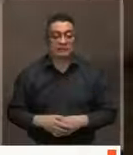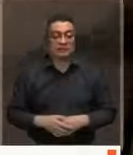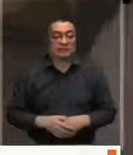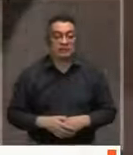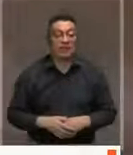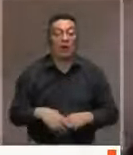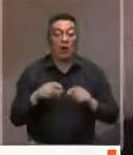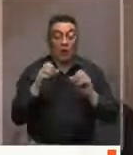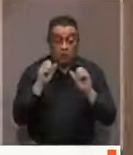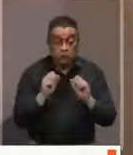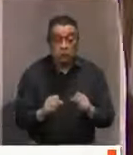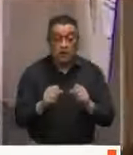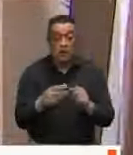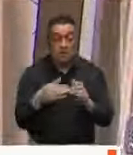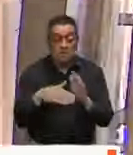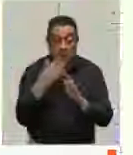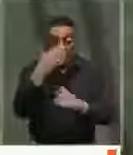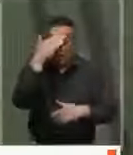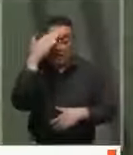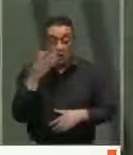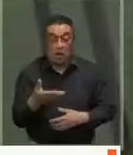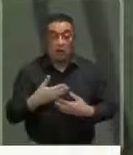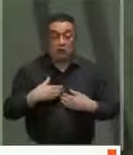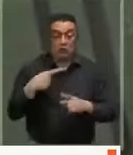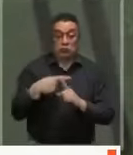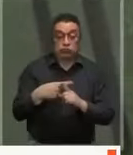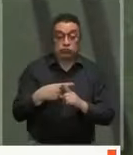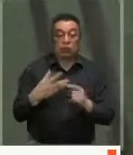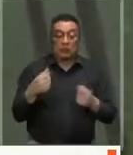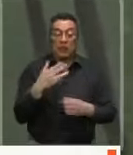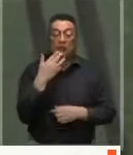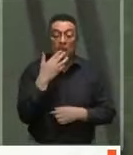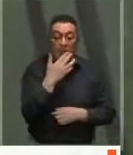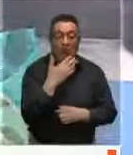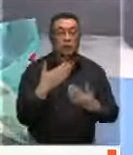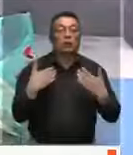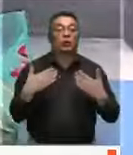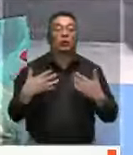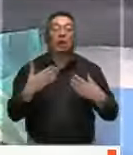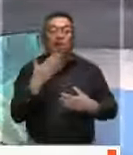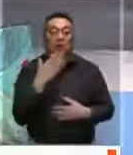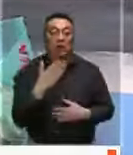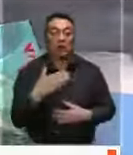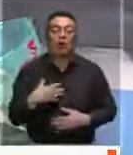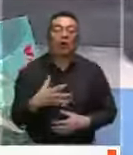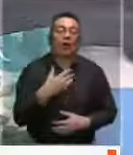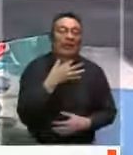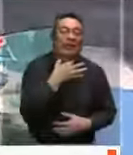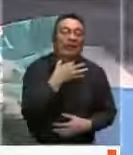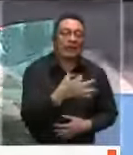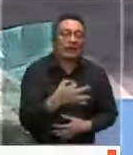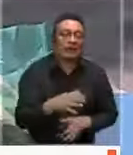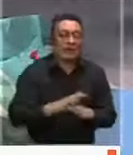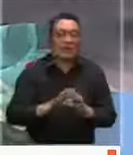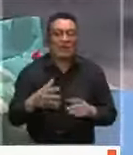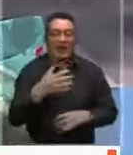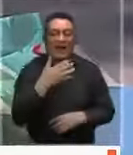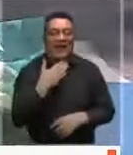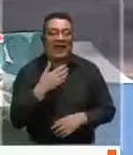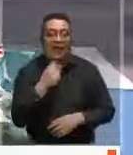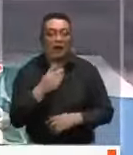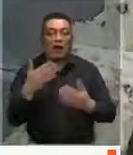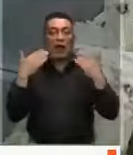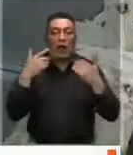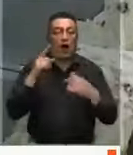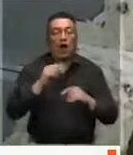produce algo cuando usted tiene mucho calor o sí sí ad más el sabón no se refresca también yo creo que es por gusto es porque le gustan los helados y da lo mismo si